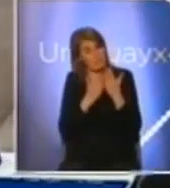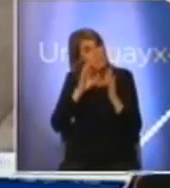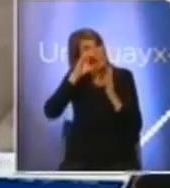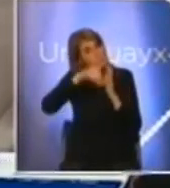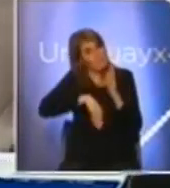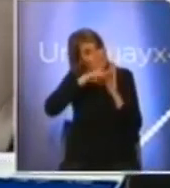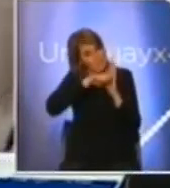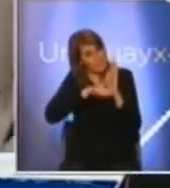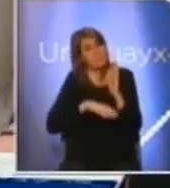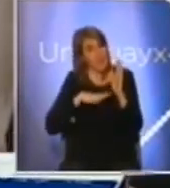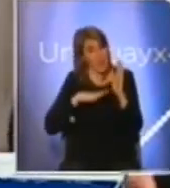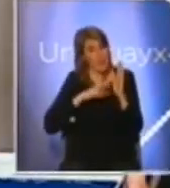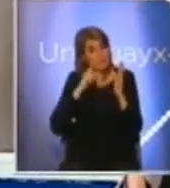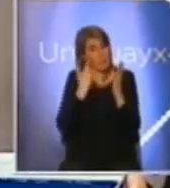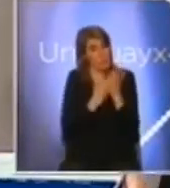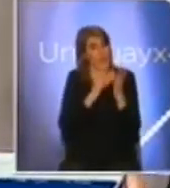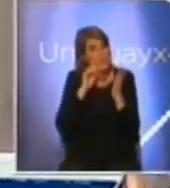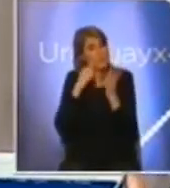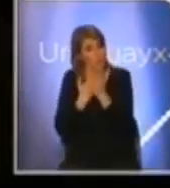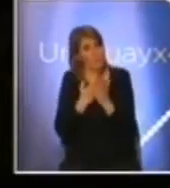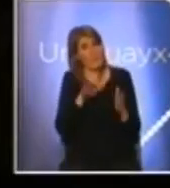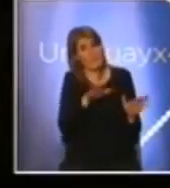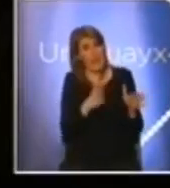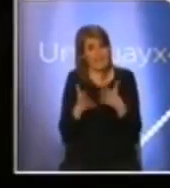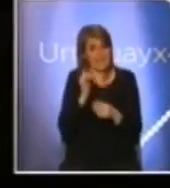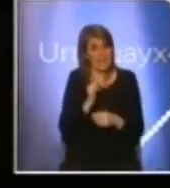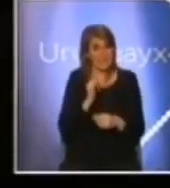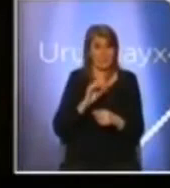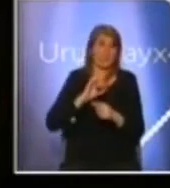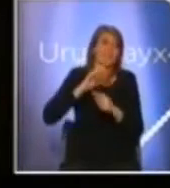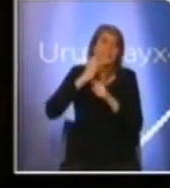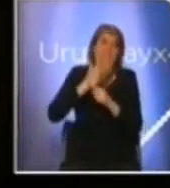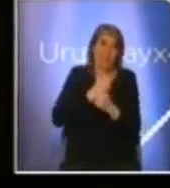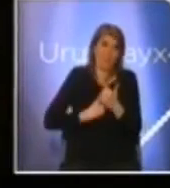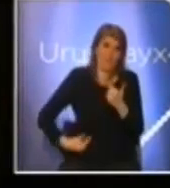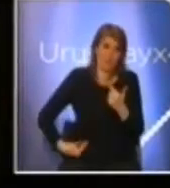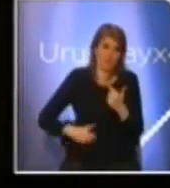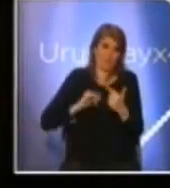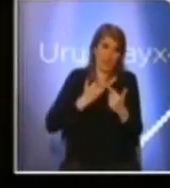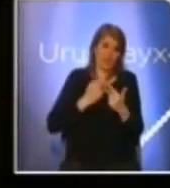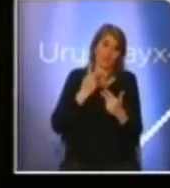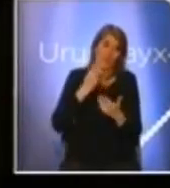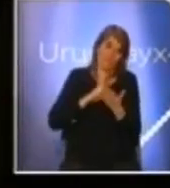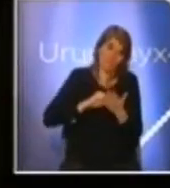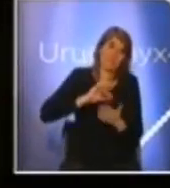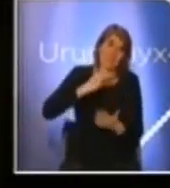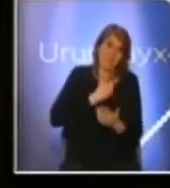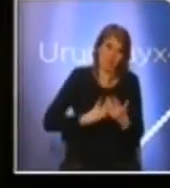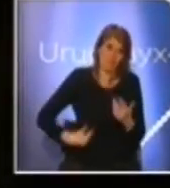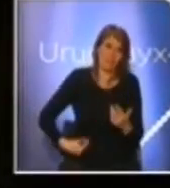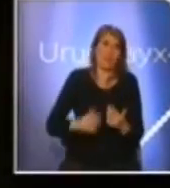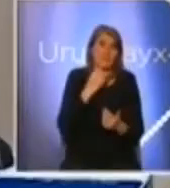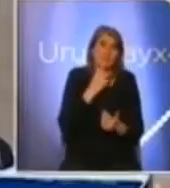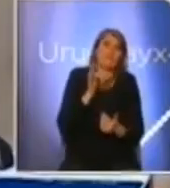eventual tercer gobierno de nuestra fuerza política. Y como decía el ingeniero Cropo-Copatel, el futuro no